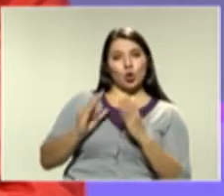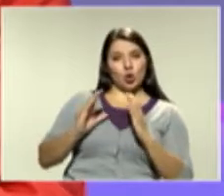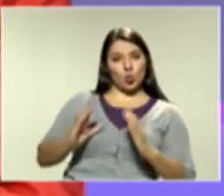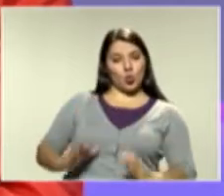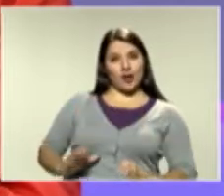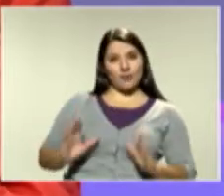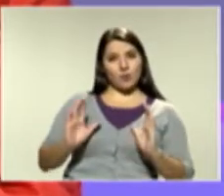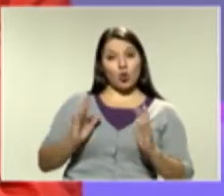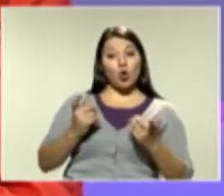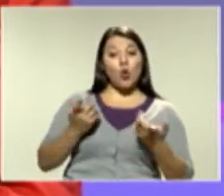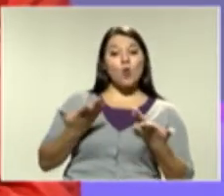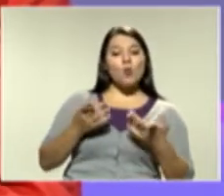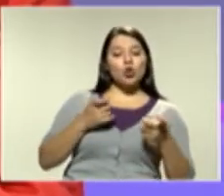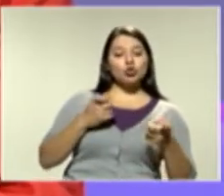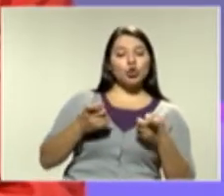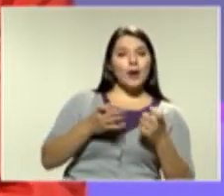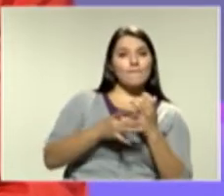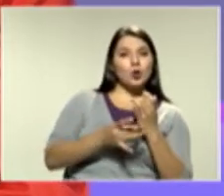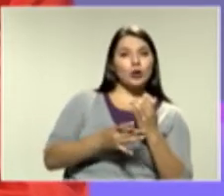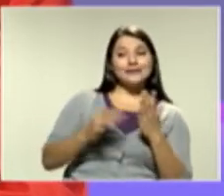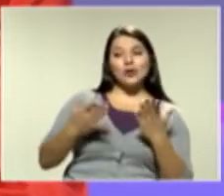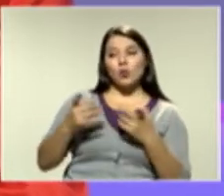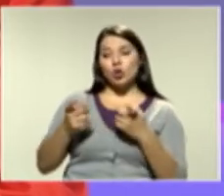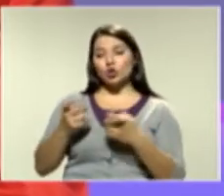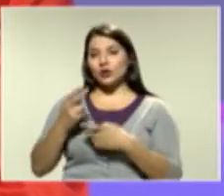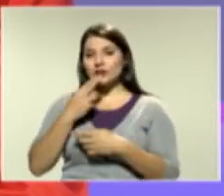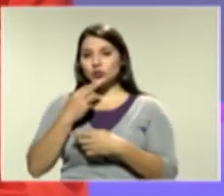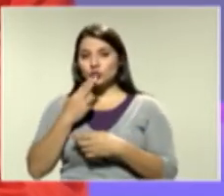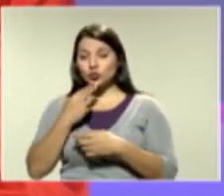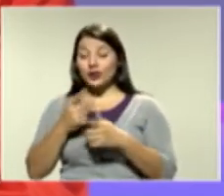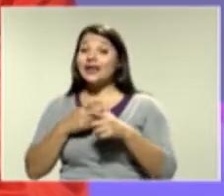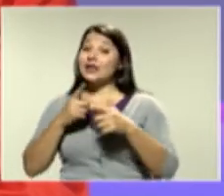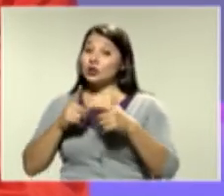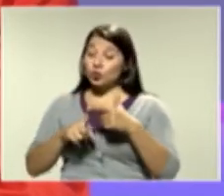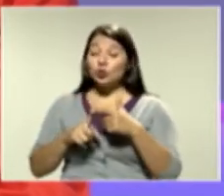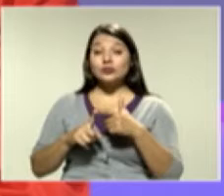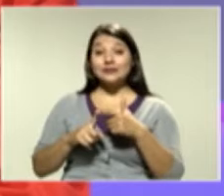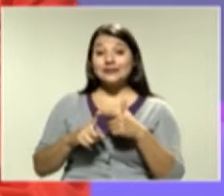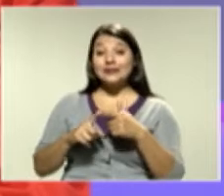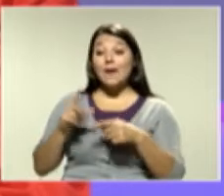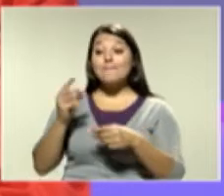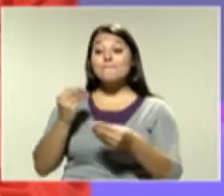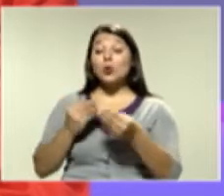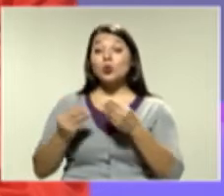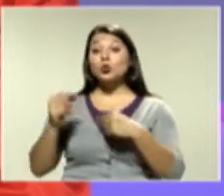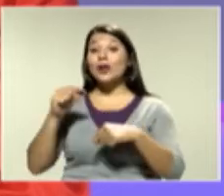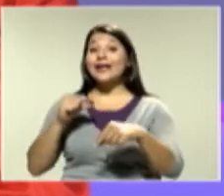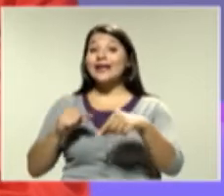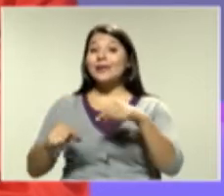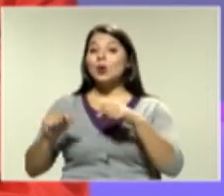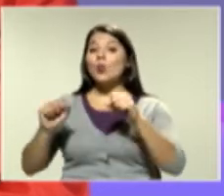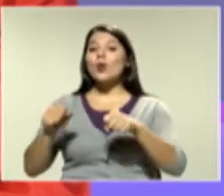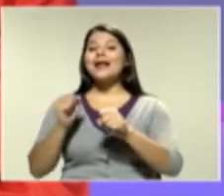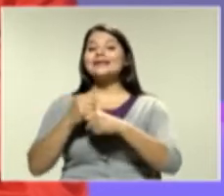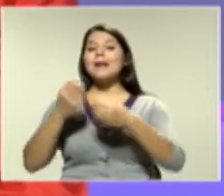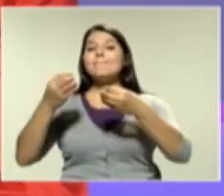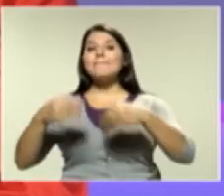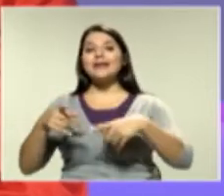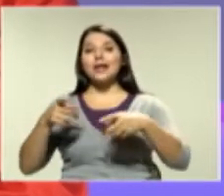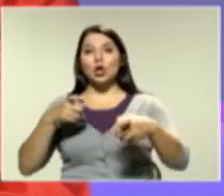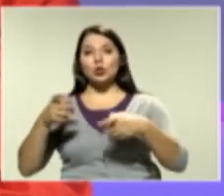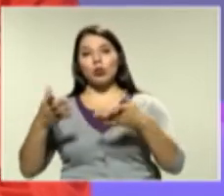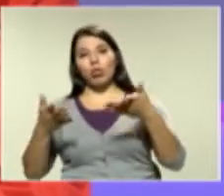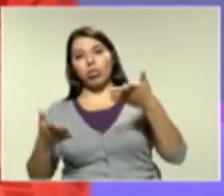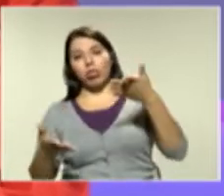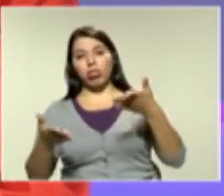los azúcares, y entonces esas sustancias pueden crear un desbalance, pueden bajar las